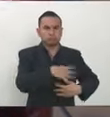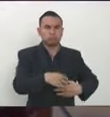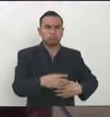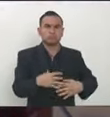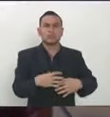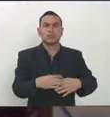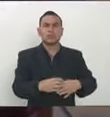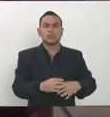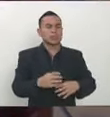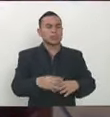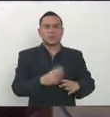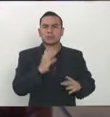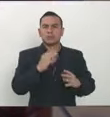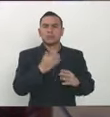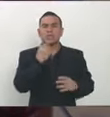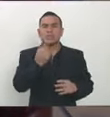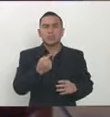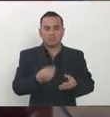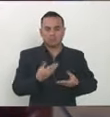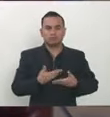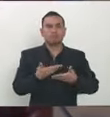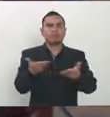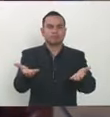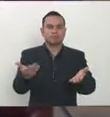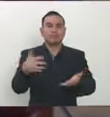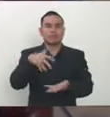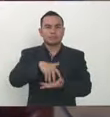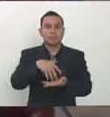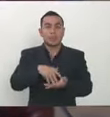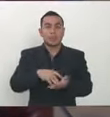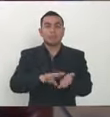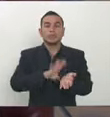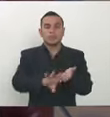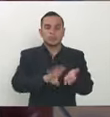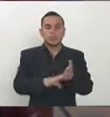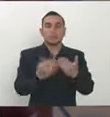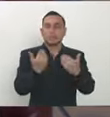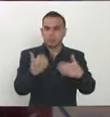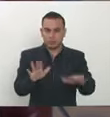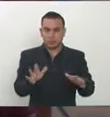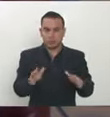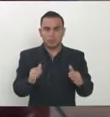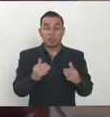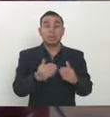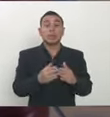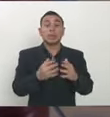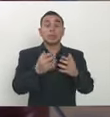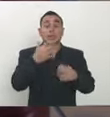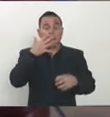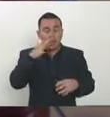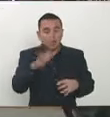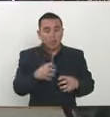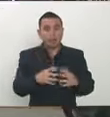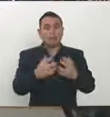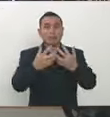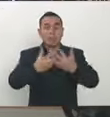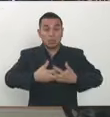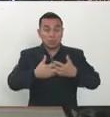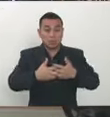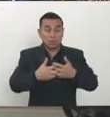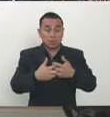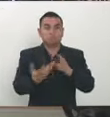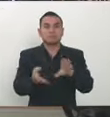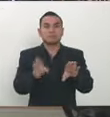y va a ser puesto a la ciudadanía al precio de la lista que va a dar el DNM y el negocio va a ser cerrado. Se le pone un cordón sanitario,